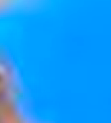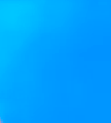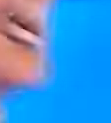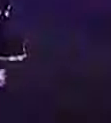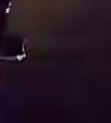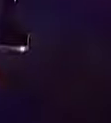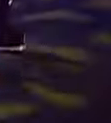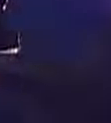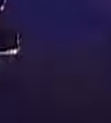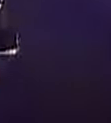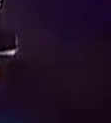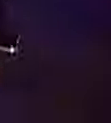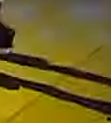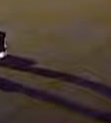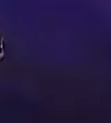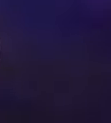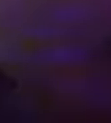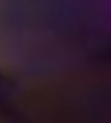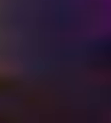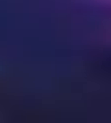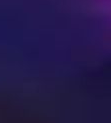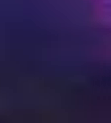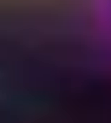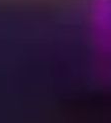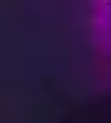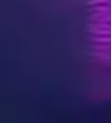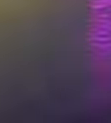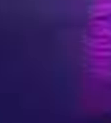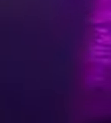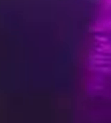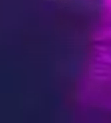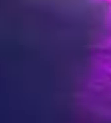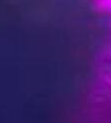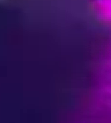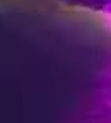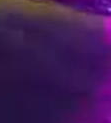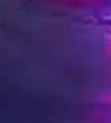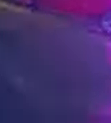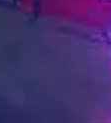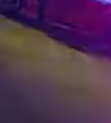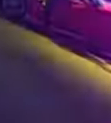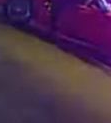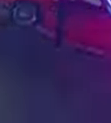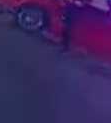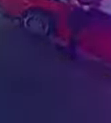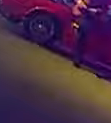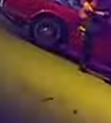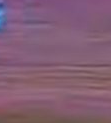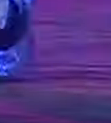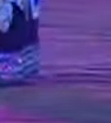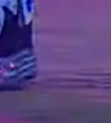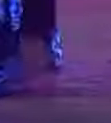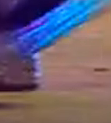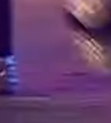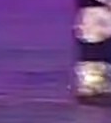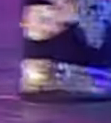sag my jack. Ein, zwei, mambo, jumbo, 3, 4, that's my number. 5, 6, jump and kick. 7, 8, sag my